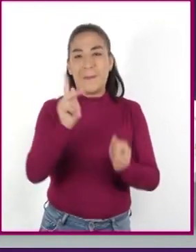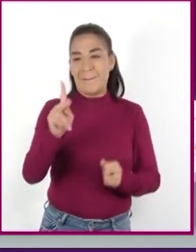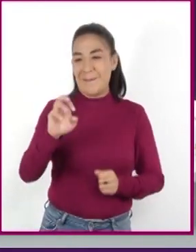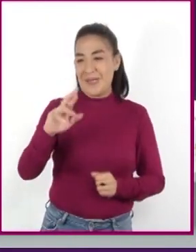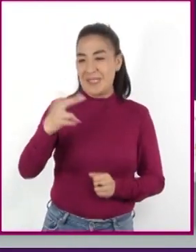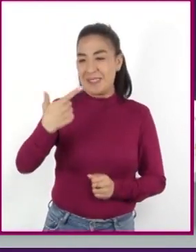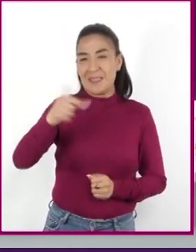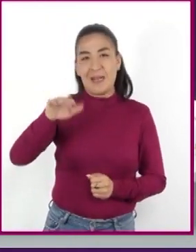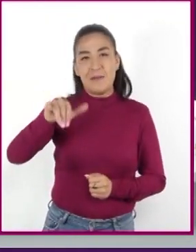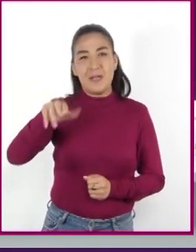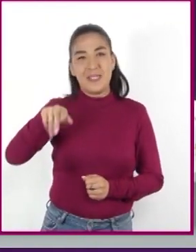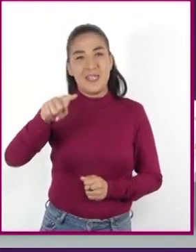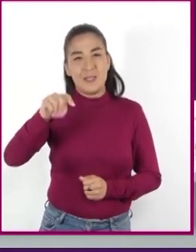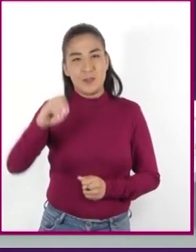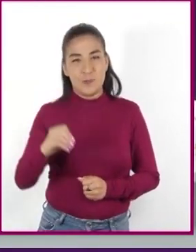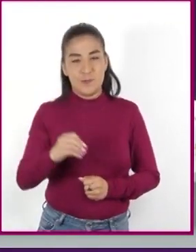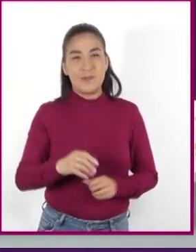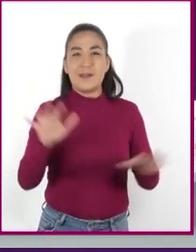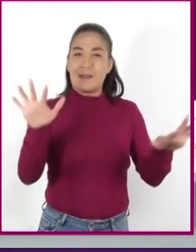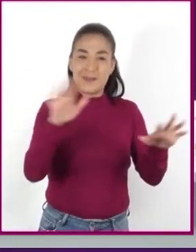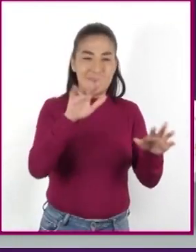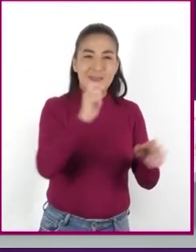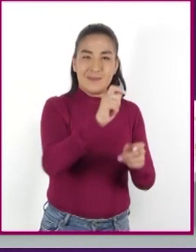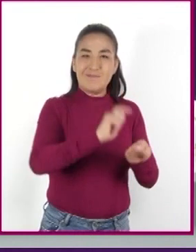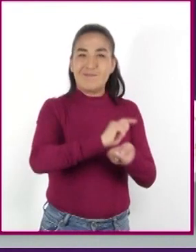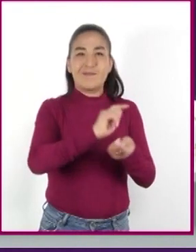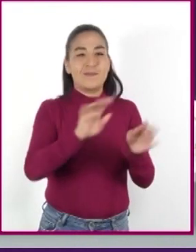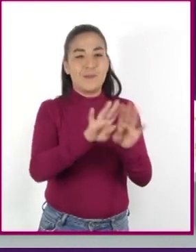permanganato de potasio.